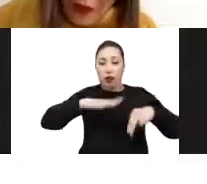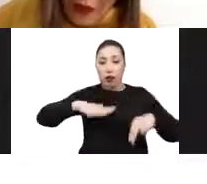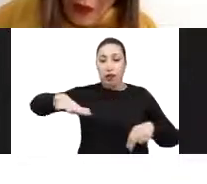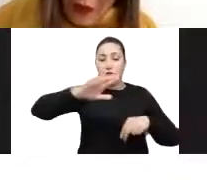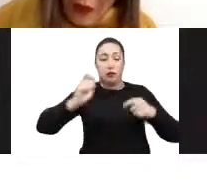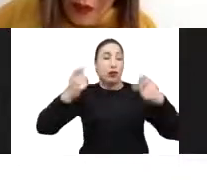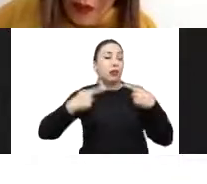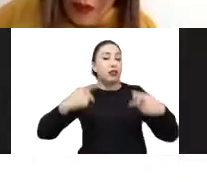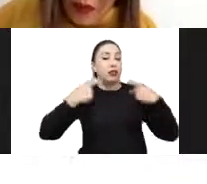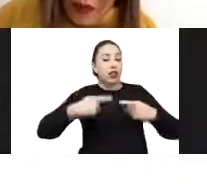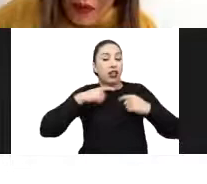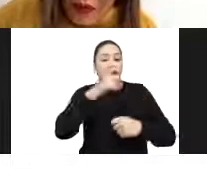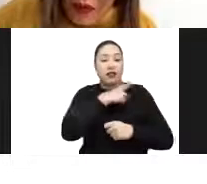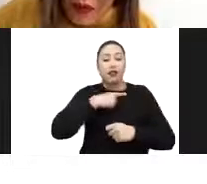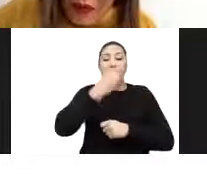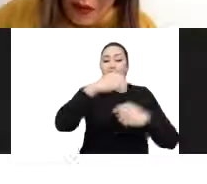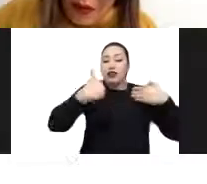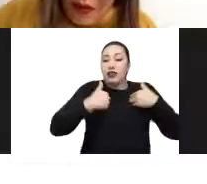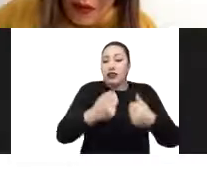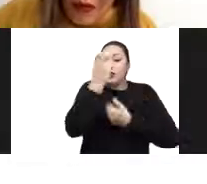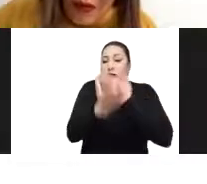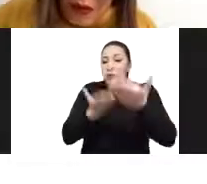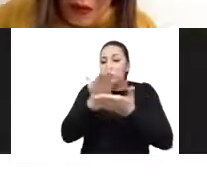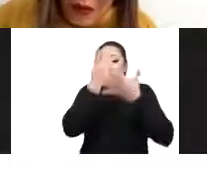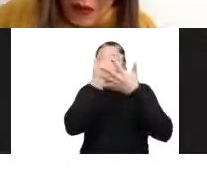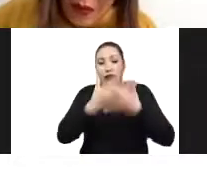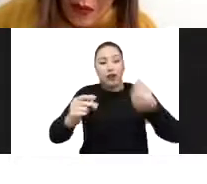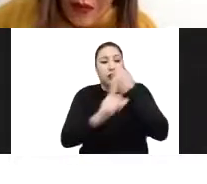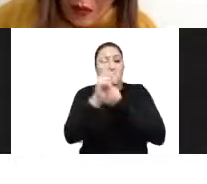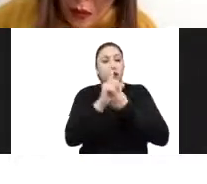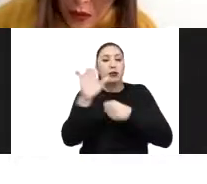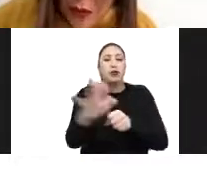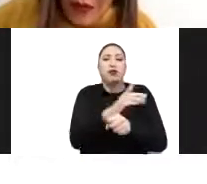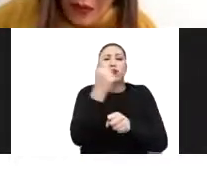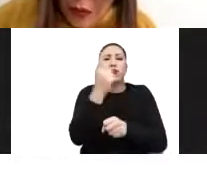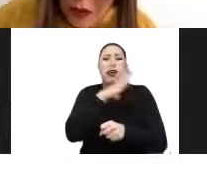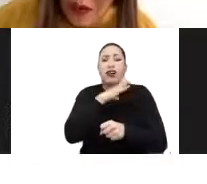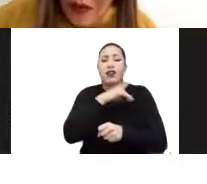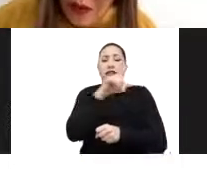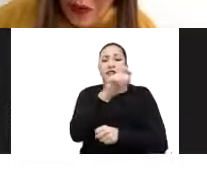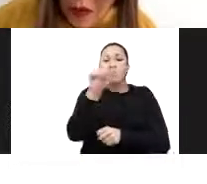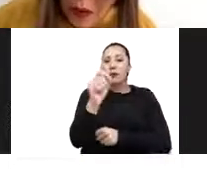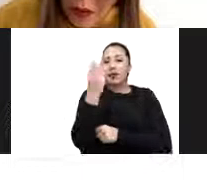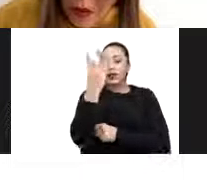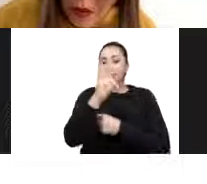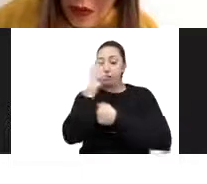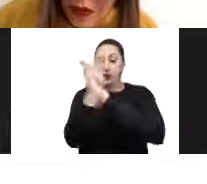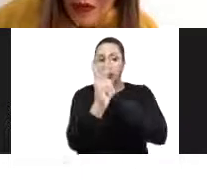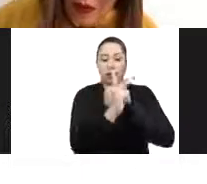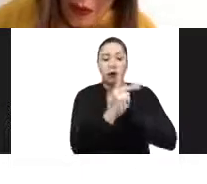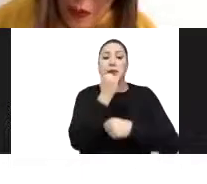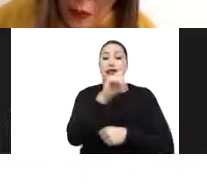sociedades entender estas soluciones, porque ya hay 123 países,